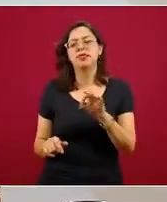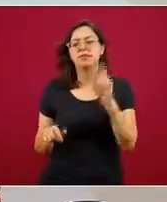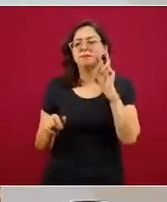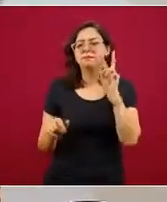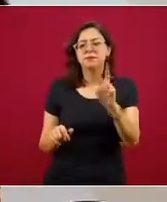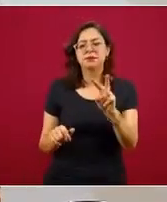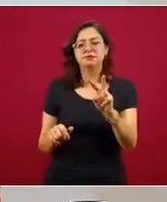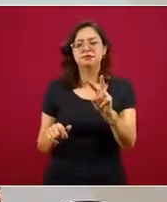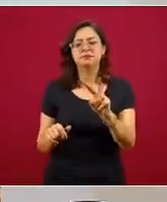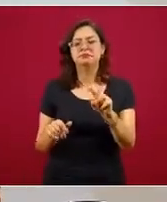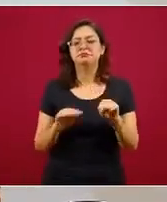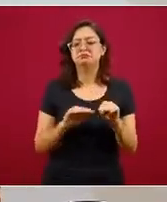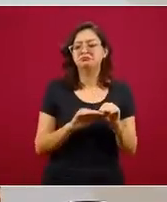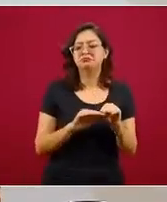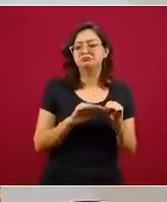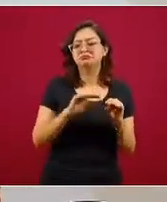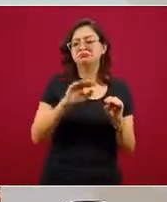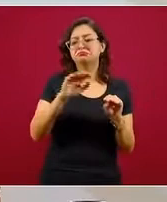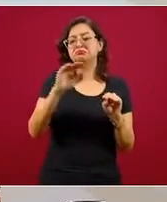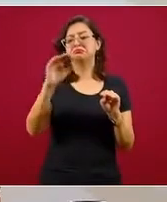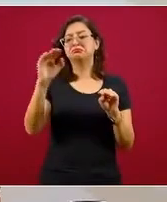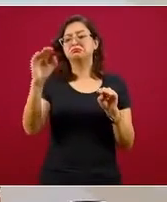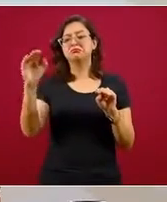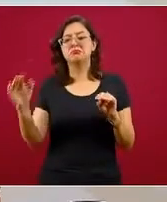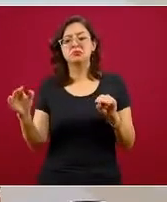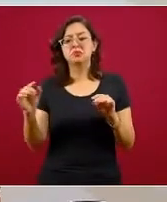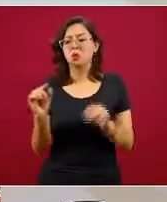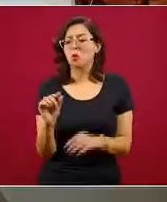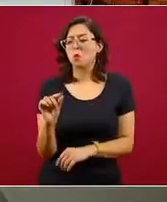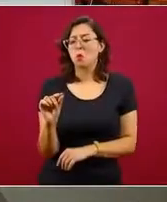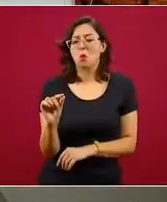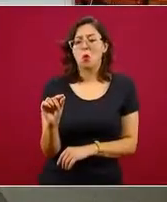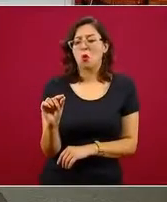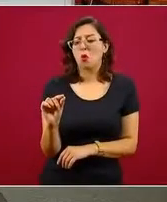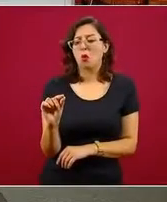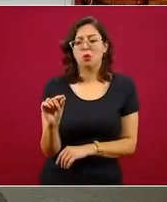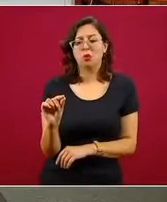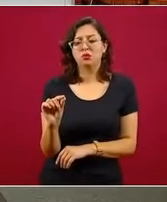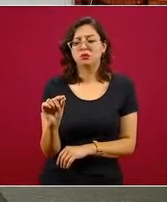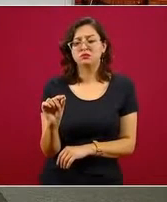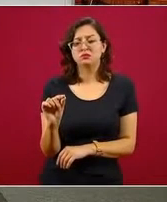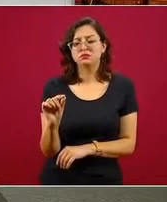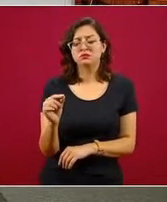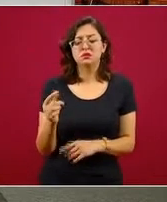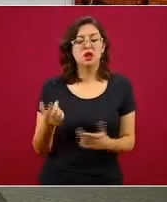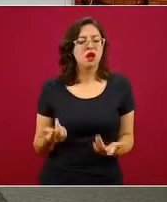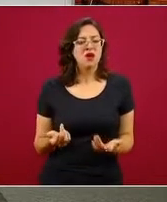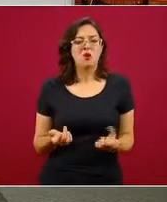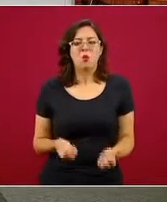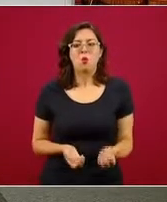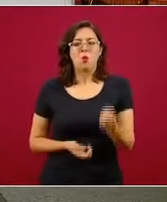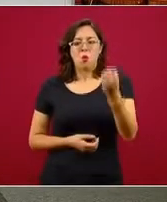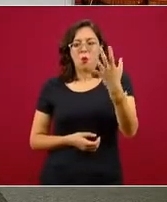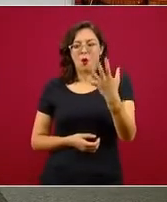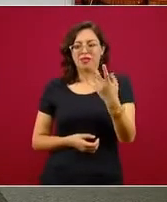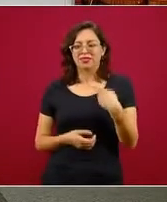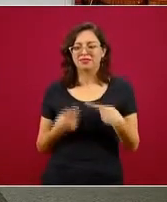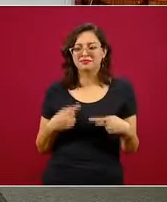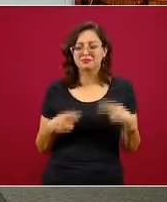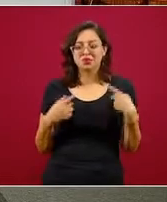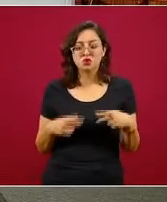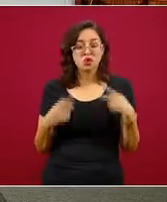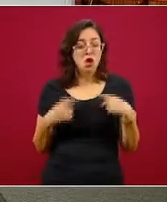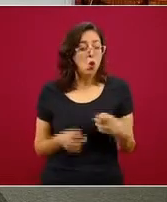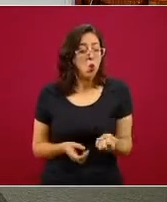epidémicas crecen pero no cambian su forma. Entonces, independientemente del número absoluto